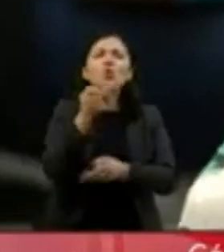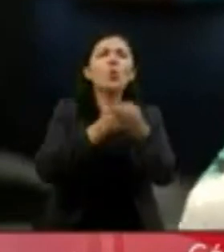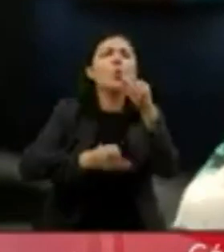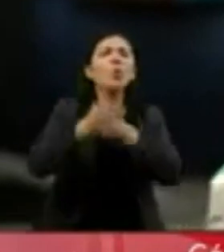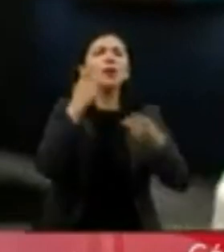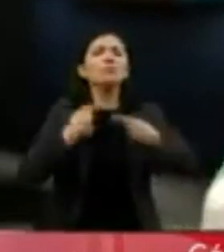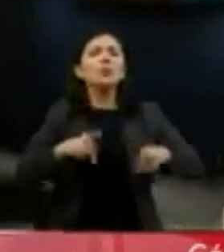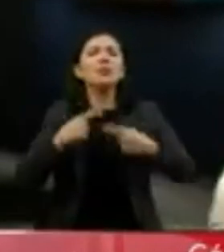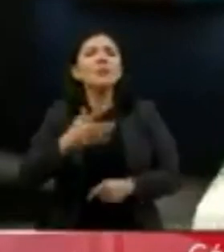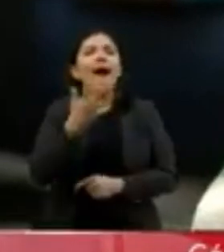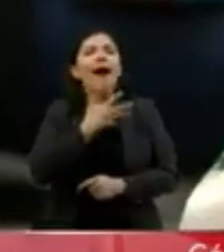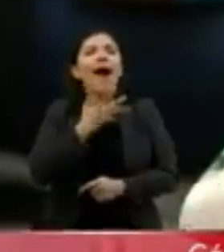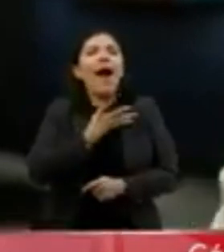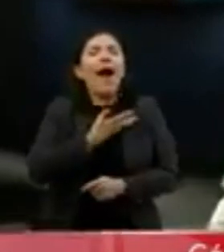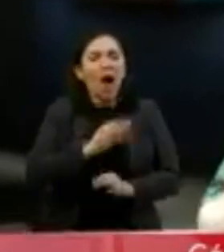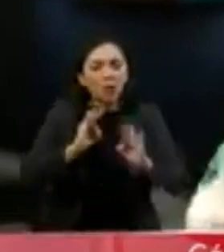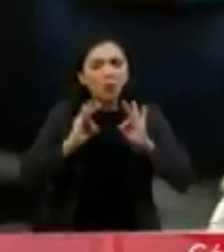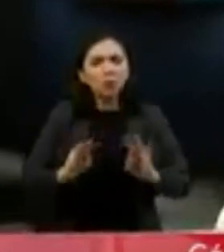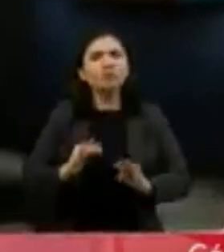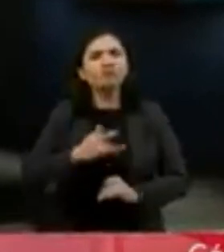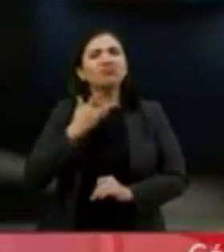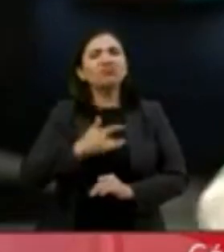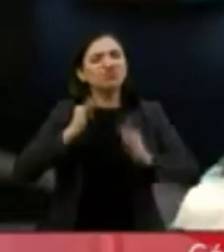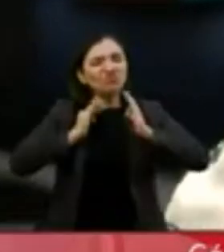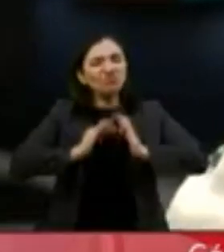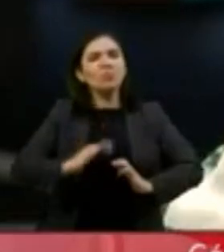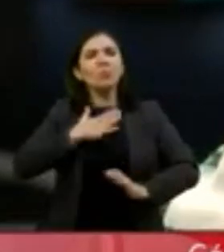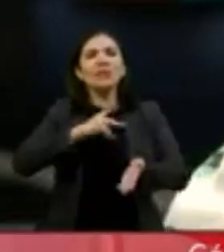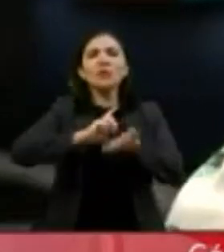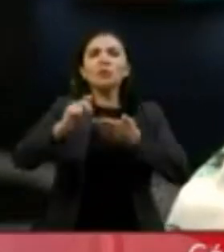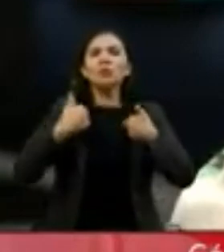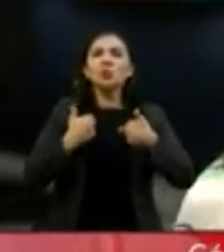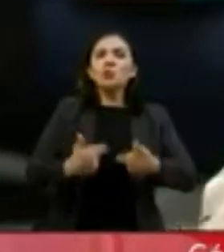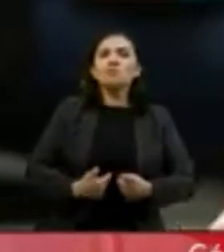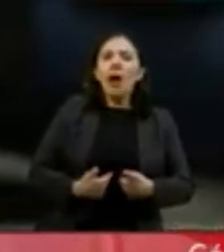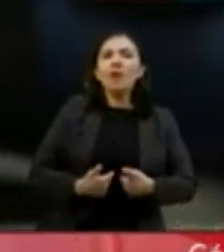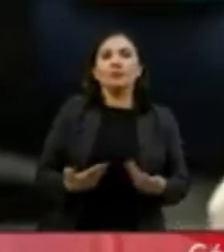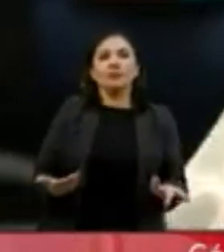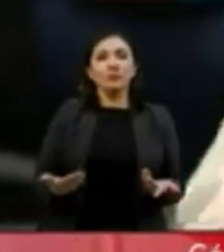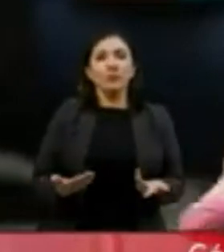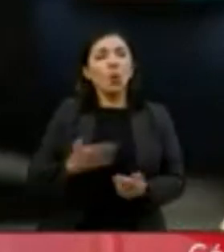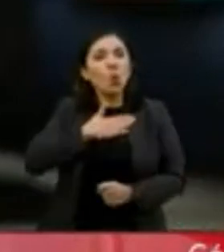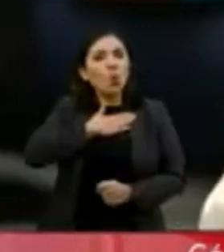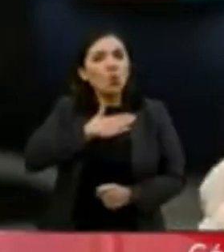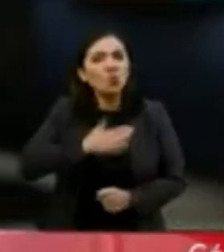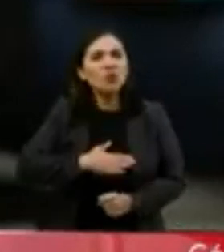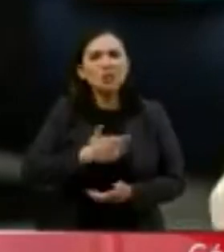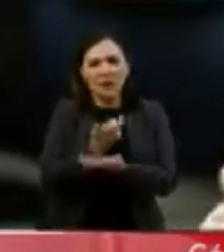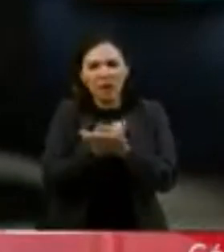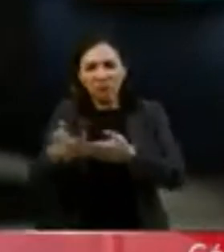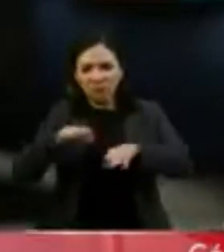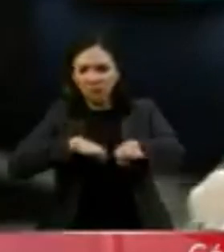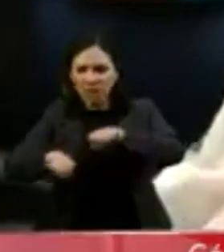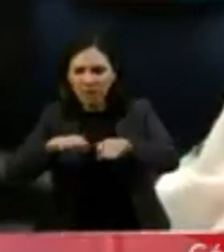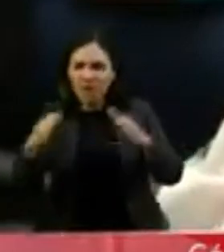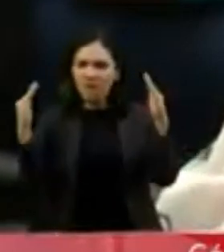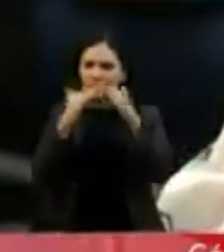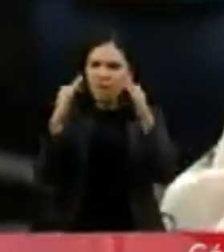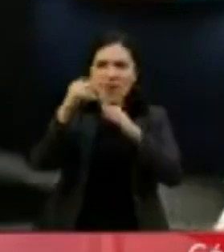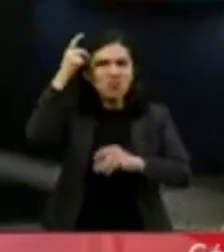todos tengamos mínimamente satisfechos nuestros derechos humanos la justicia el salario el trabajo la